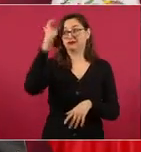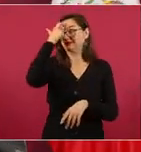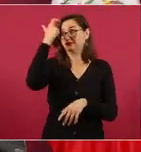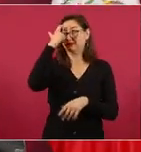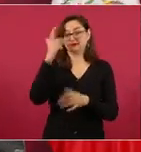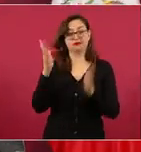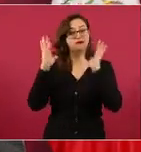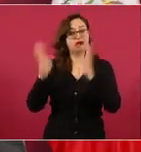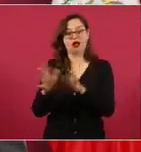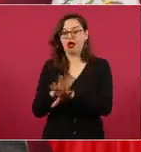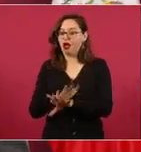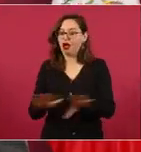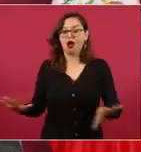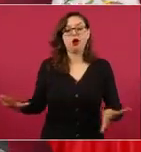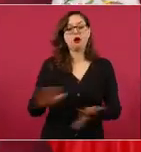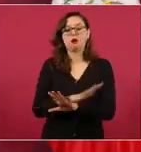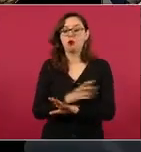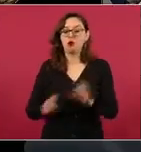Hay